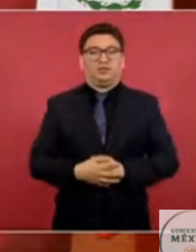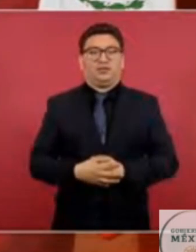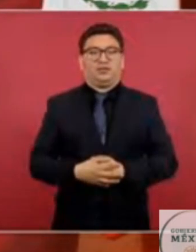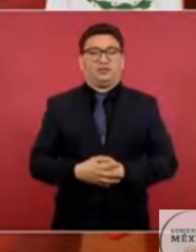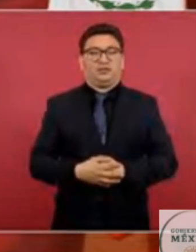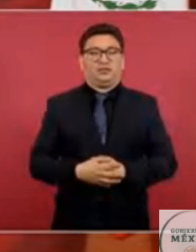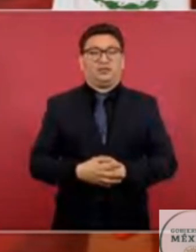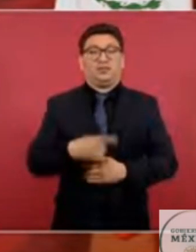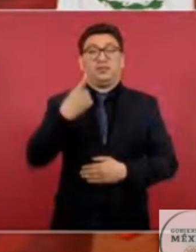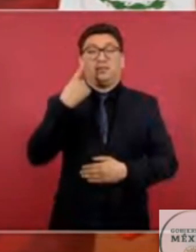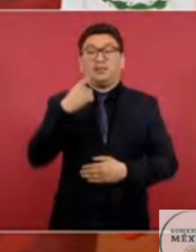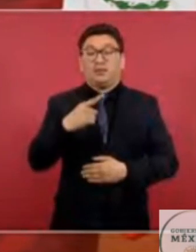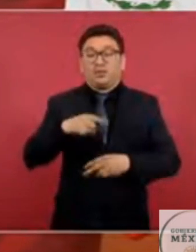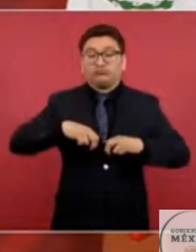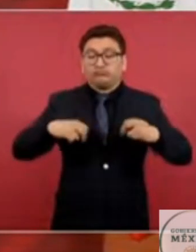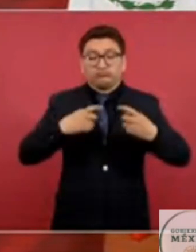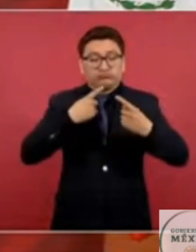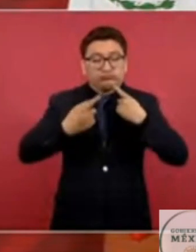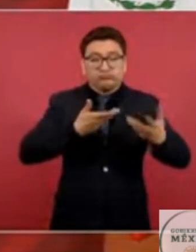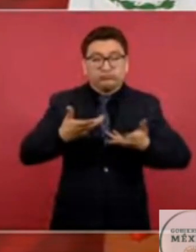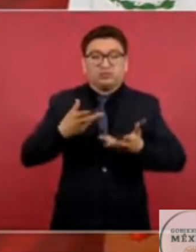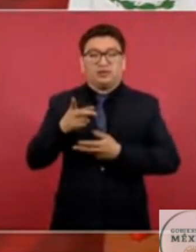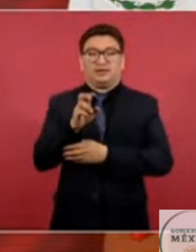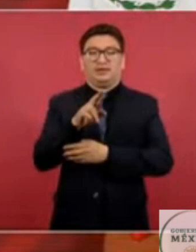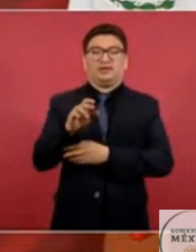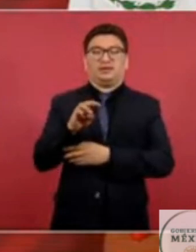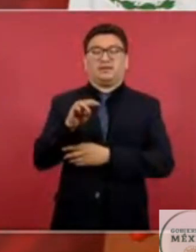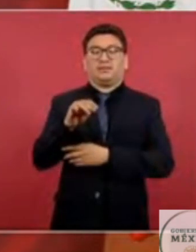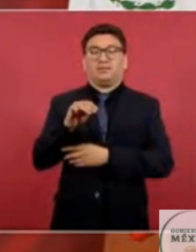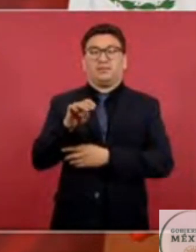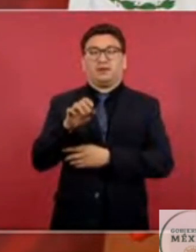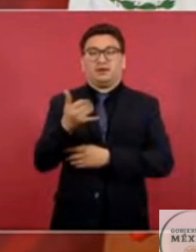a la mesa de análisis del doctor Meyer,